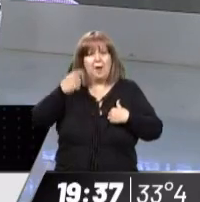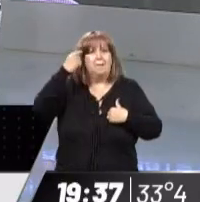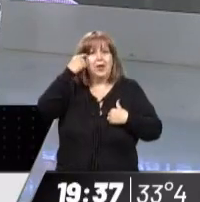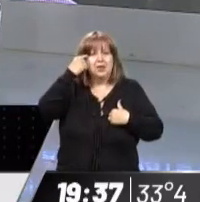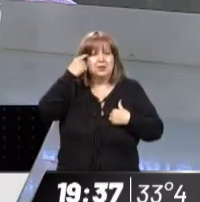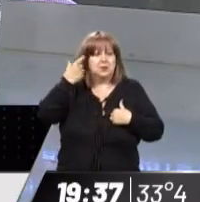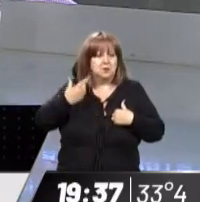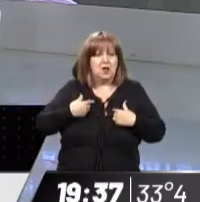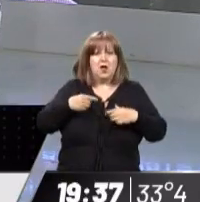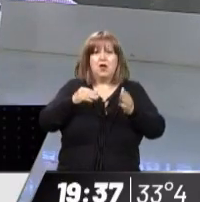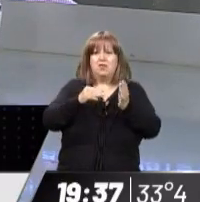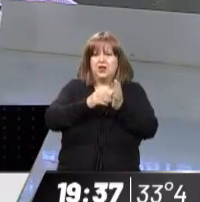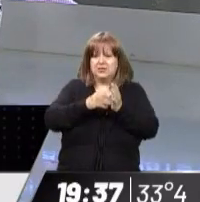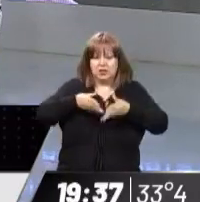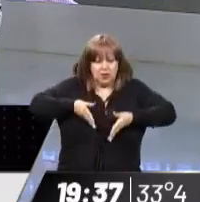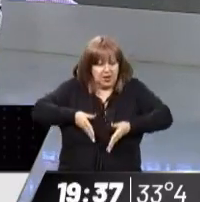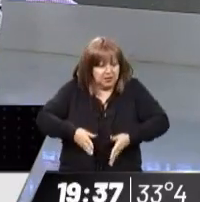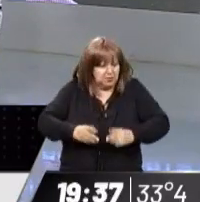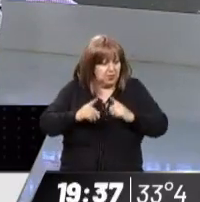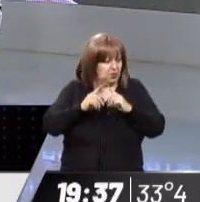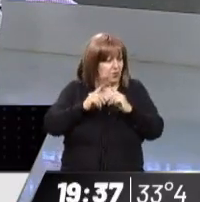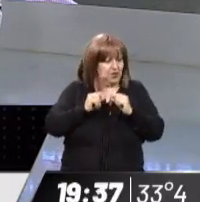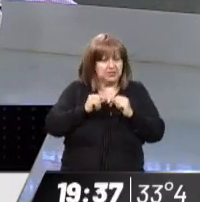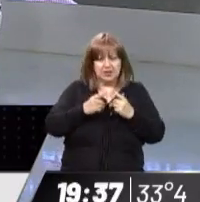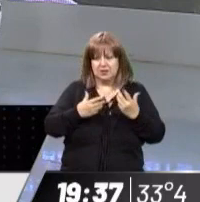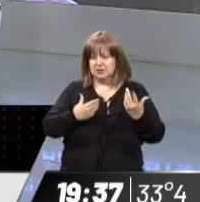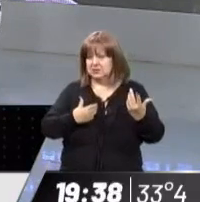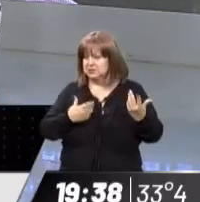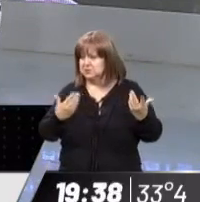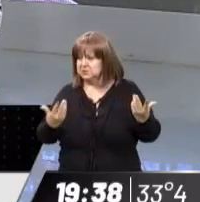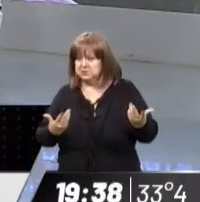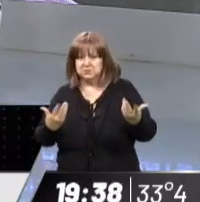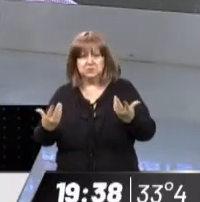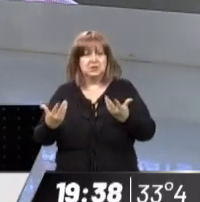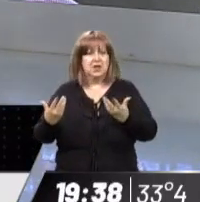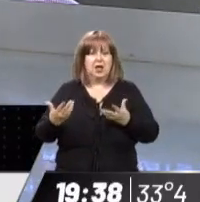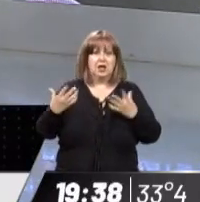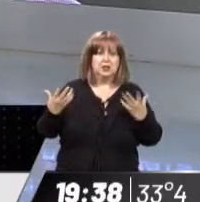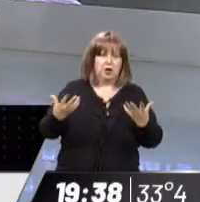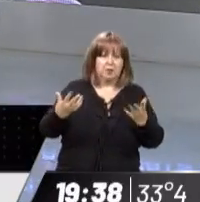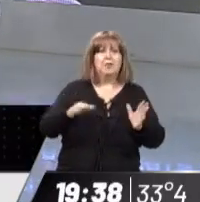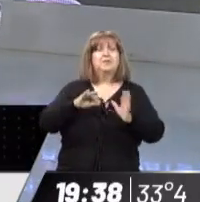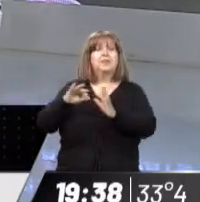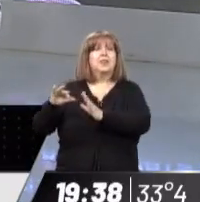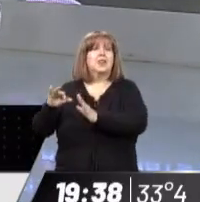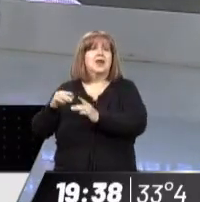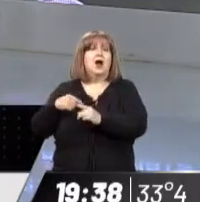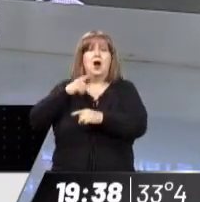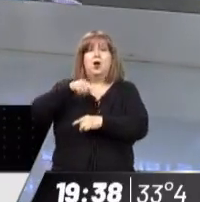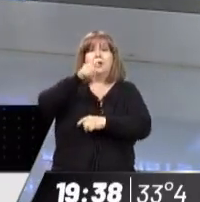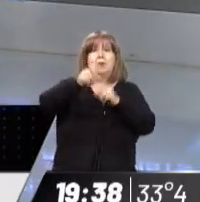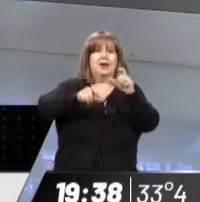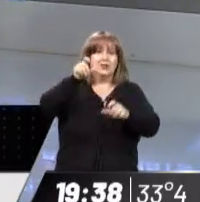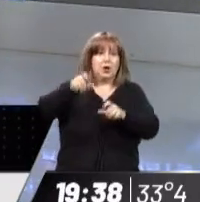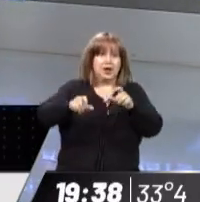otras cosas. Digo, la persona, por ejemplo, cuando dice, no seré, ¿sí?, de esa época, o no seré parte de aquellas personas